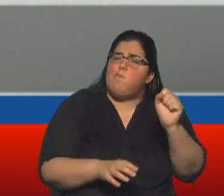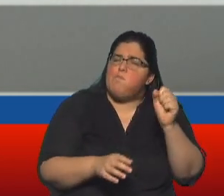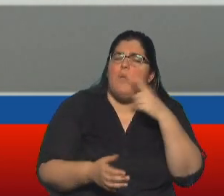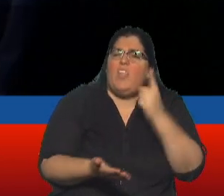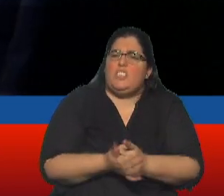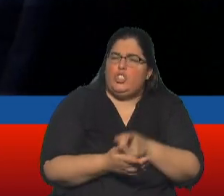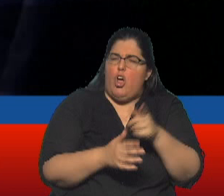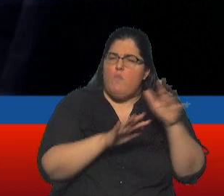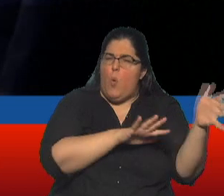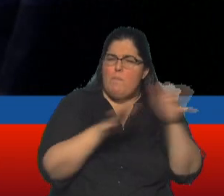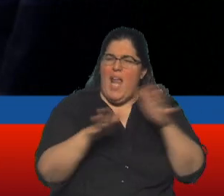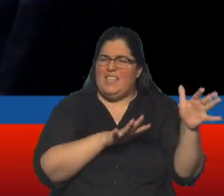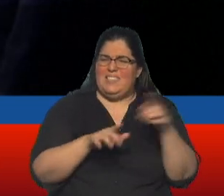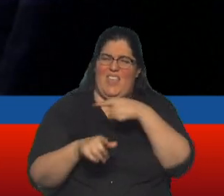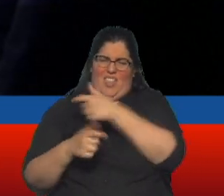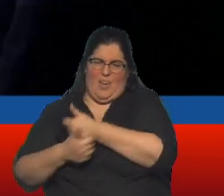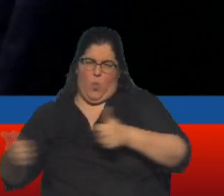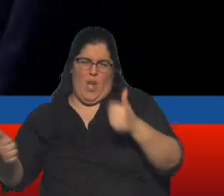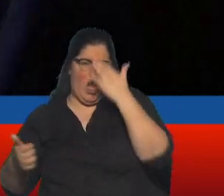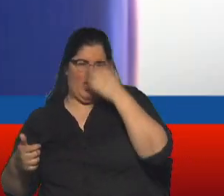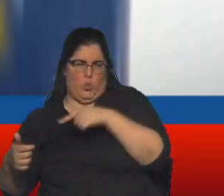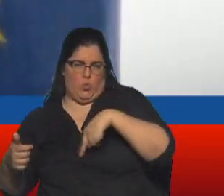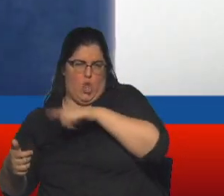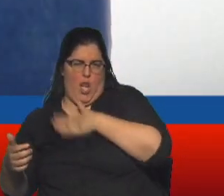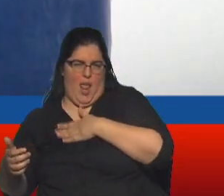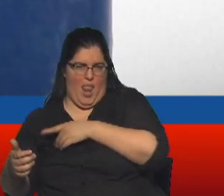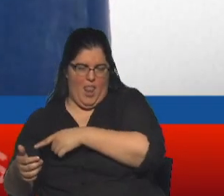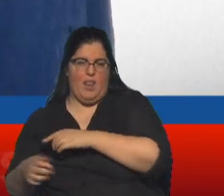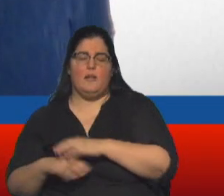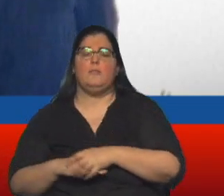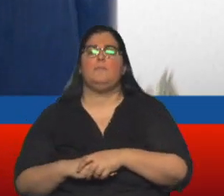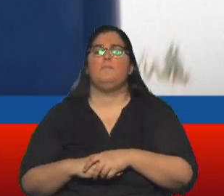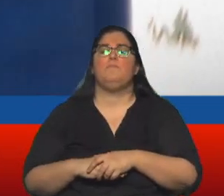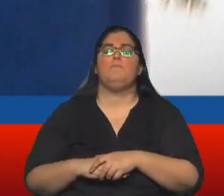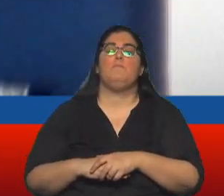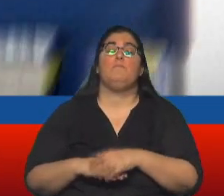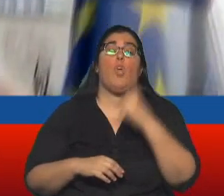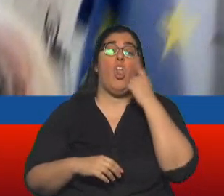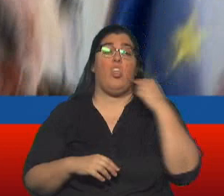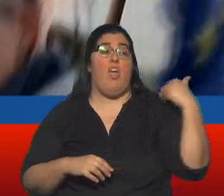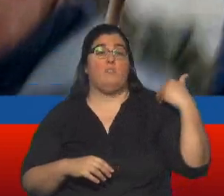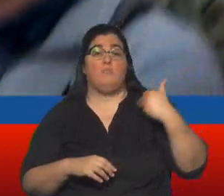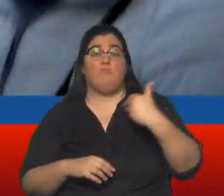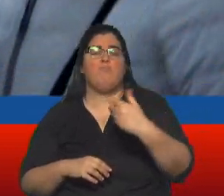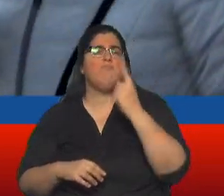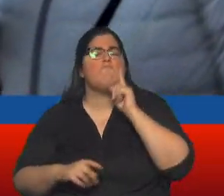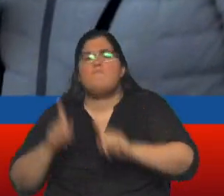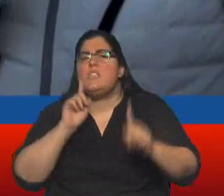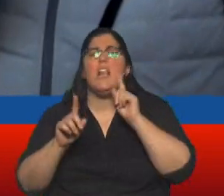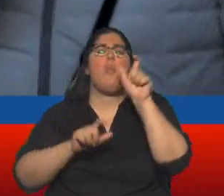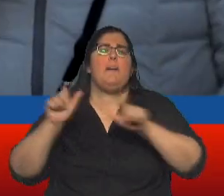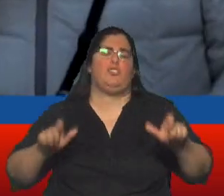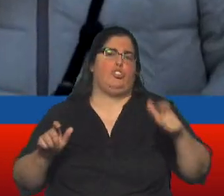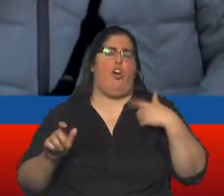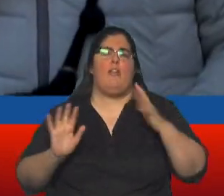jaki zapadł w polskim Trybunale Konstytucyjnym. En los últimos días, miles de personas se manifestaron